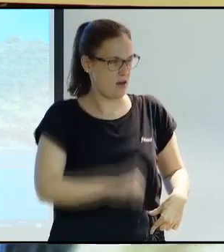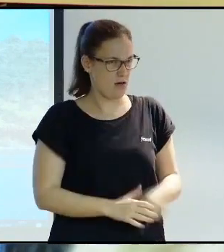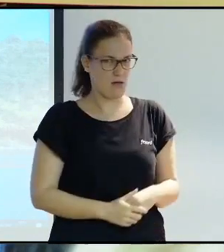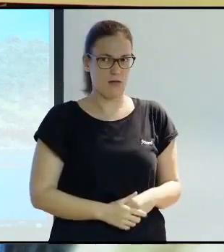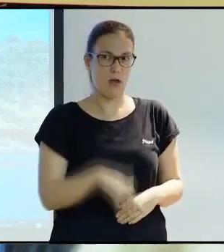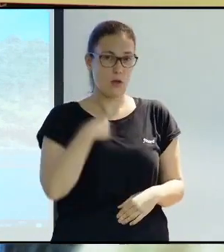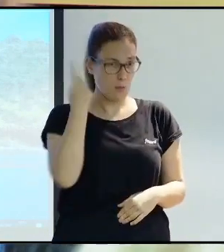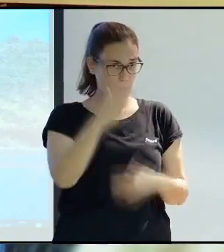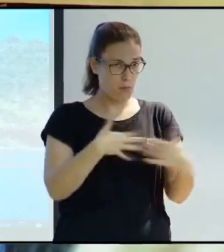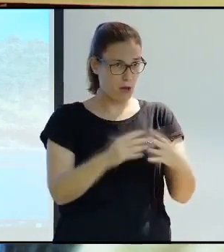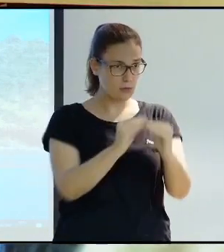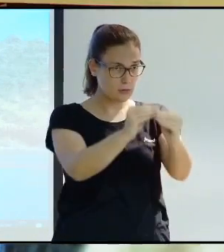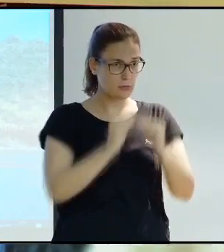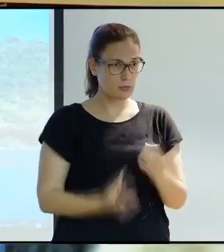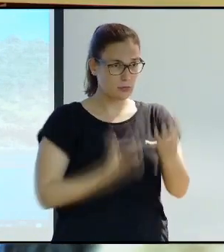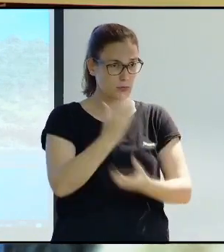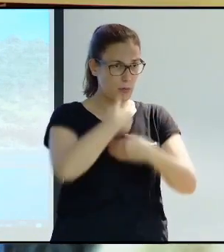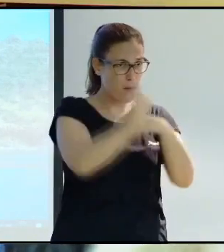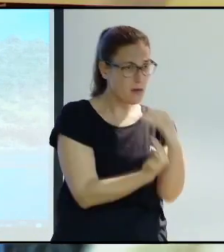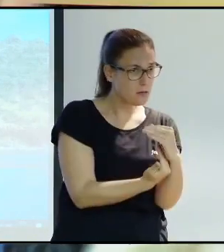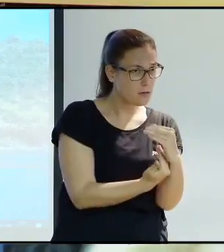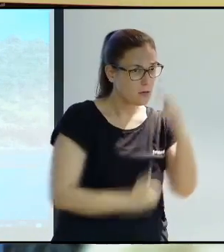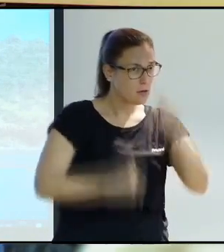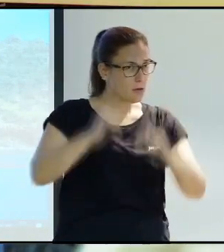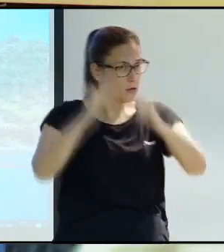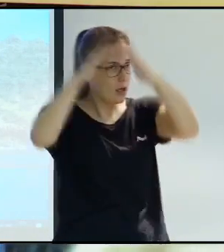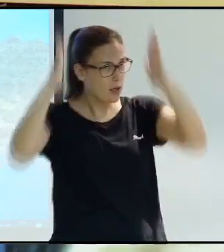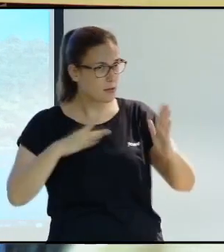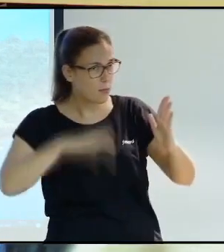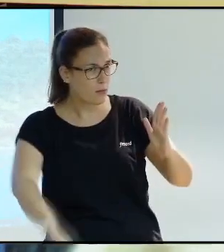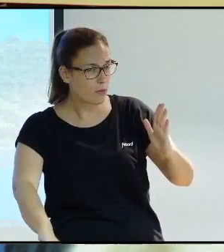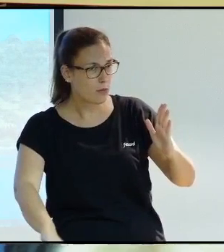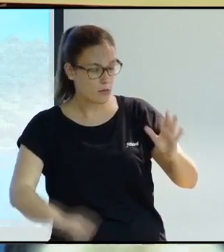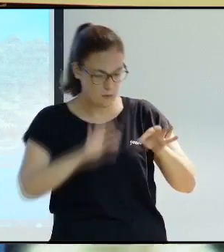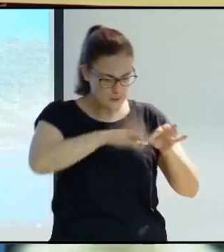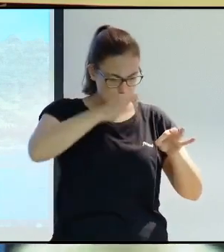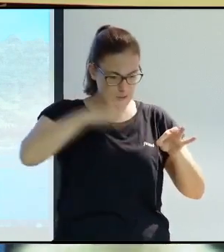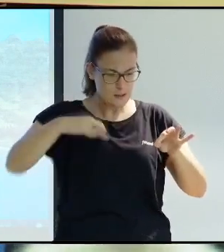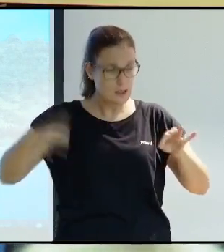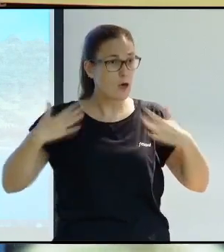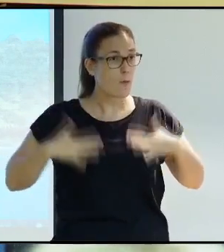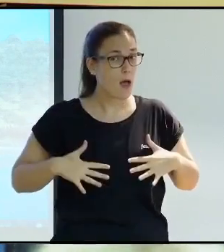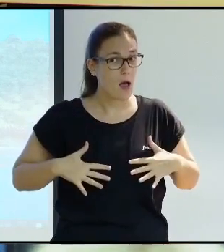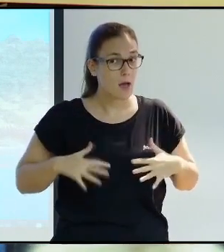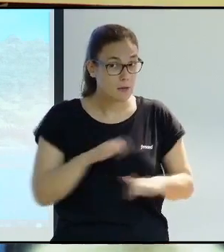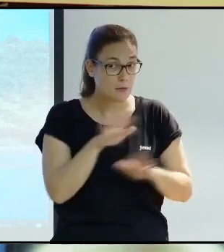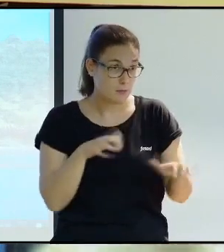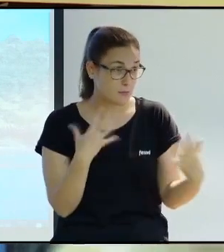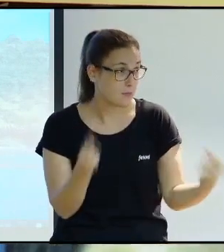fabricar pan, me sé construir una casa, me sé hacer la ropa que llevo, no sé si me